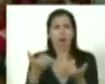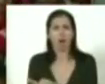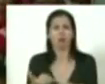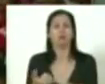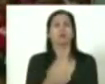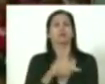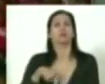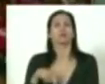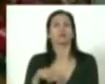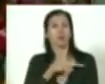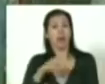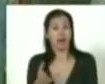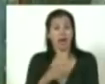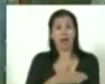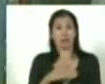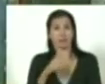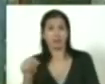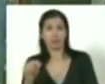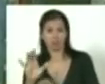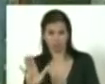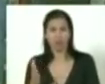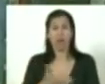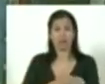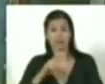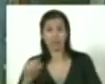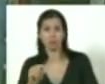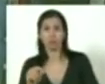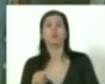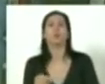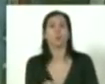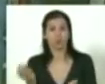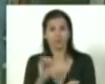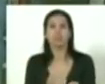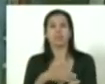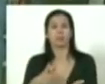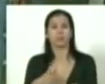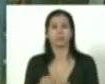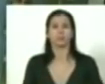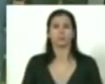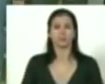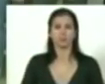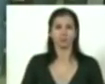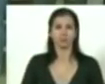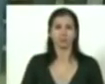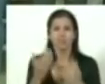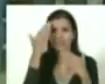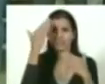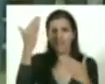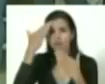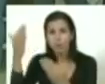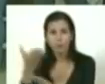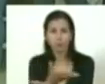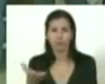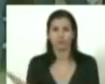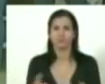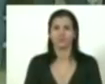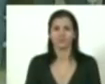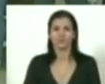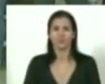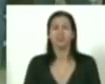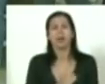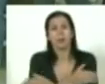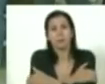Quisimos, antes de irnos de nuevo, pasar a dejarle un saludo y nuestro